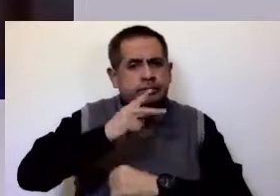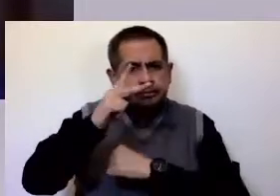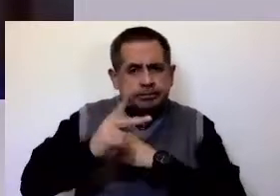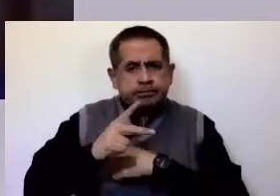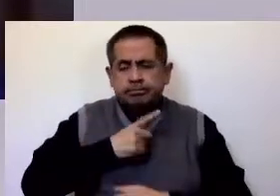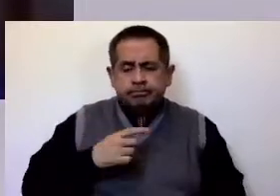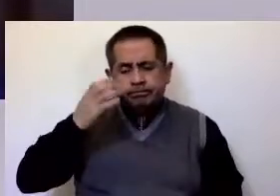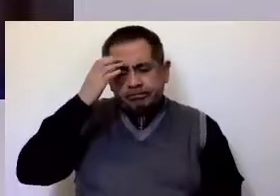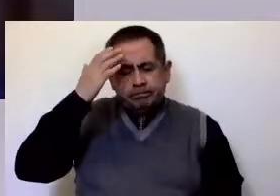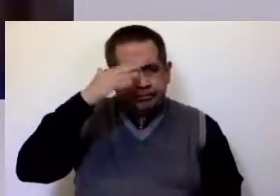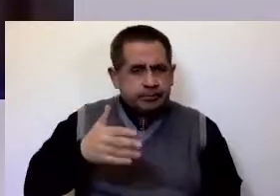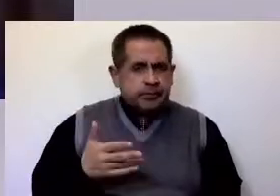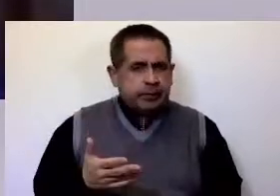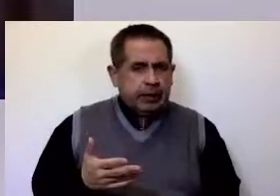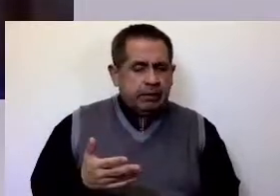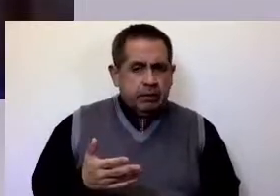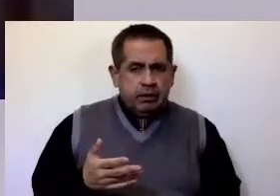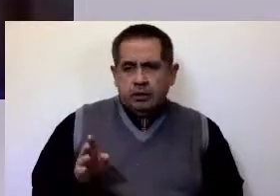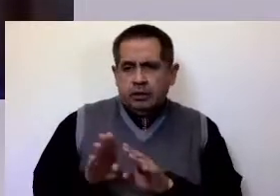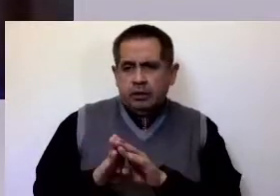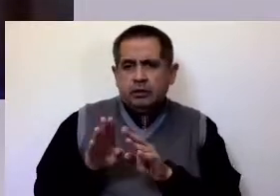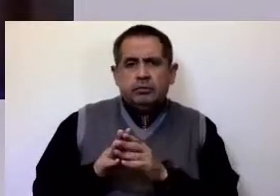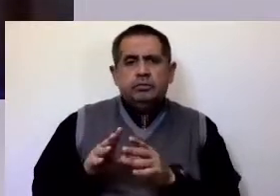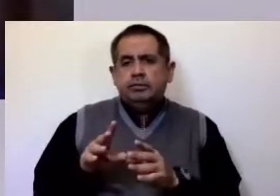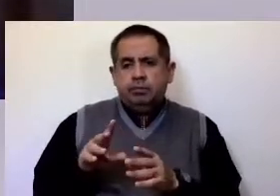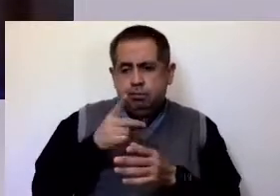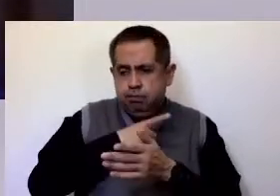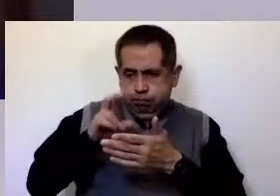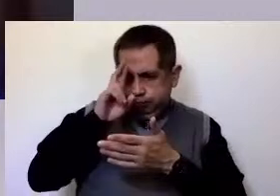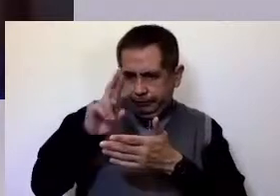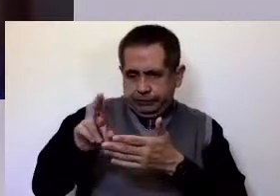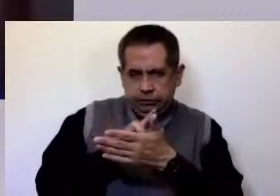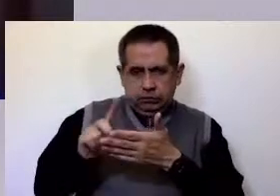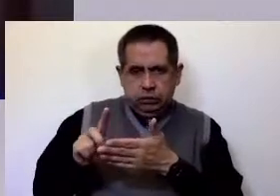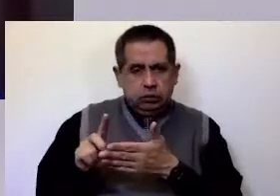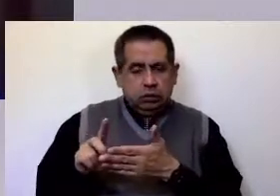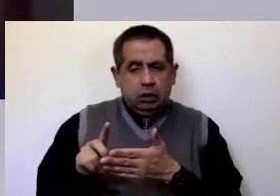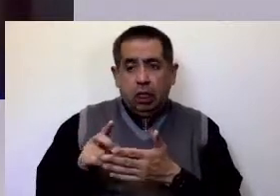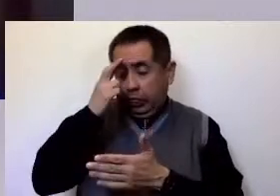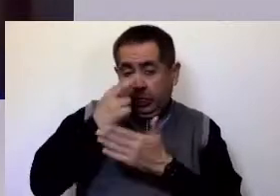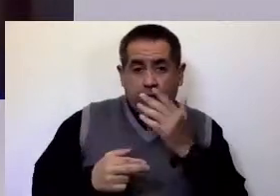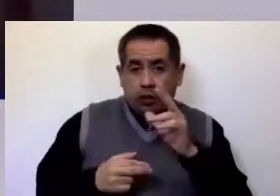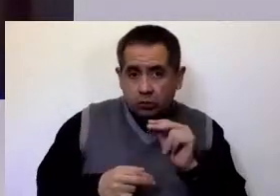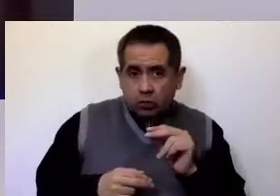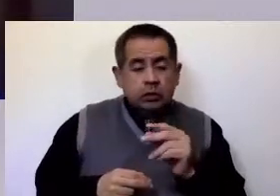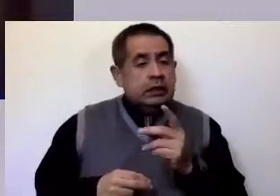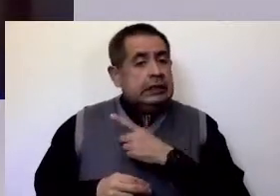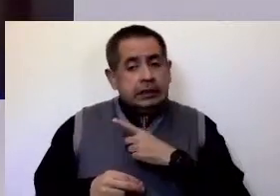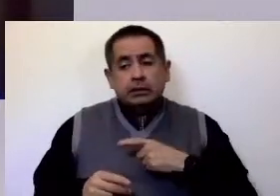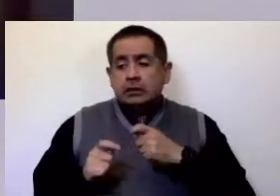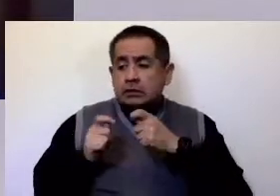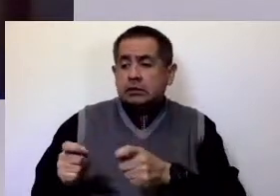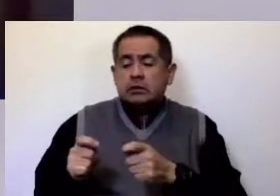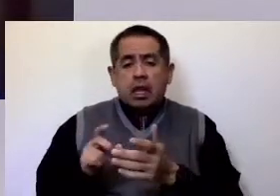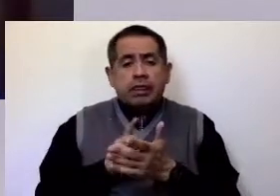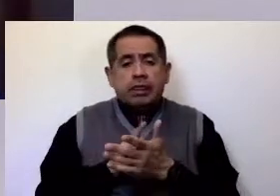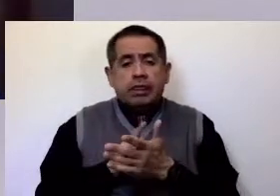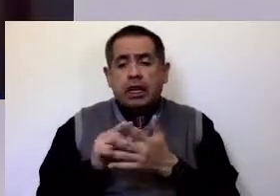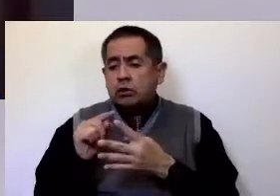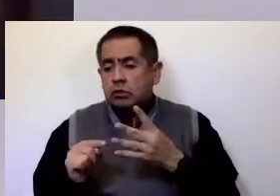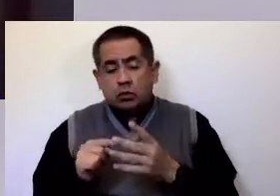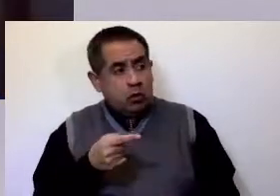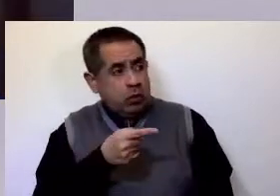lo que no existirá violación a los derechos en el tutelados a pesar de que se acredite que un determinado derecho realizado o